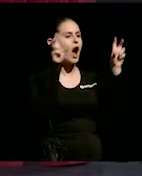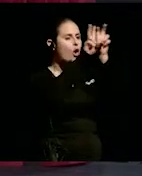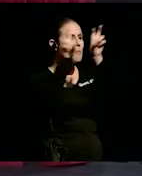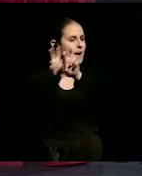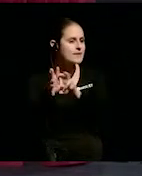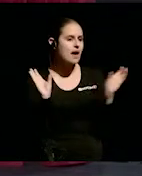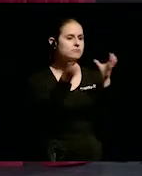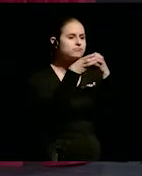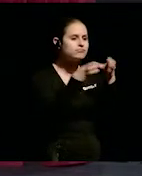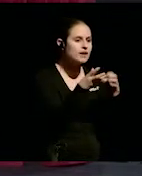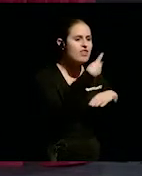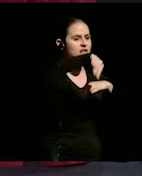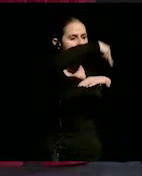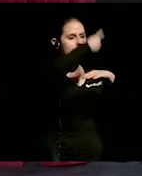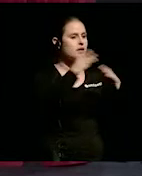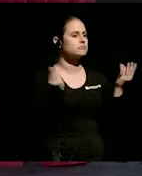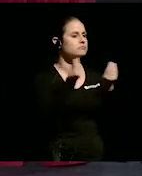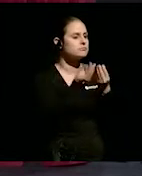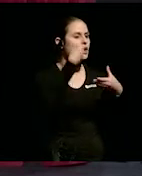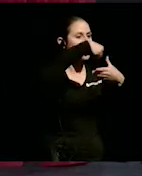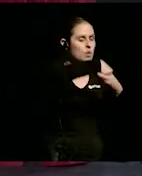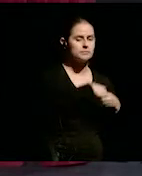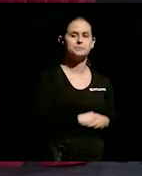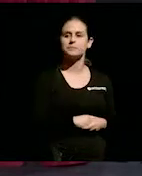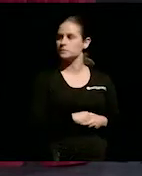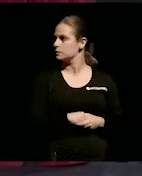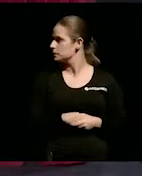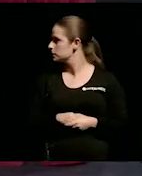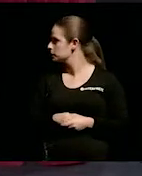prácticas junto a las existentes.